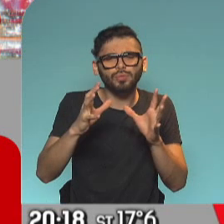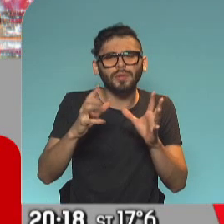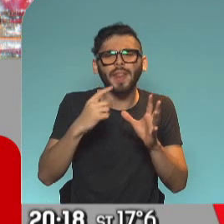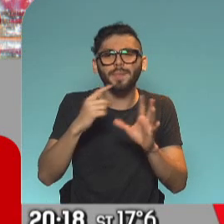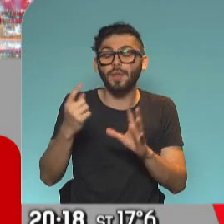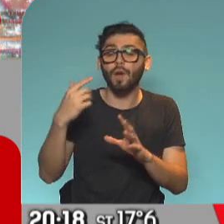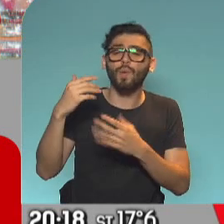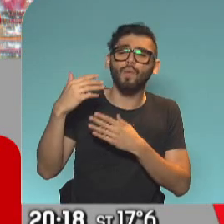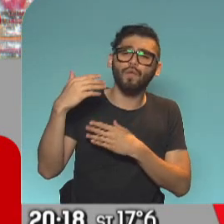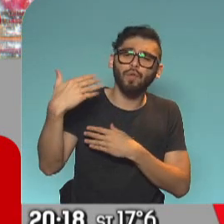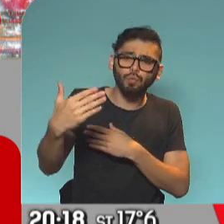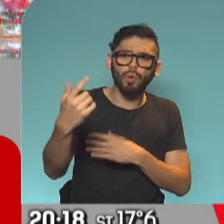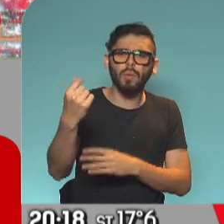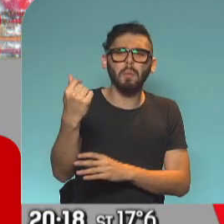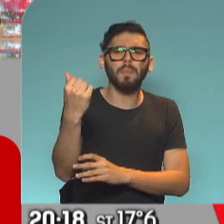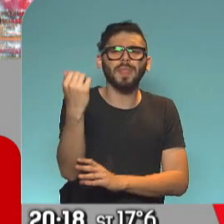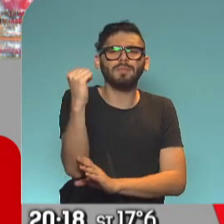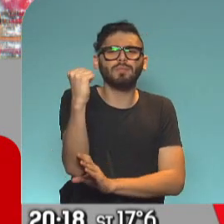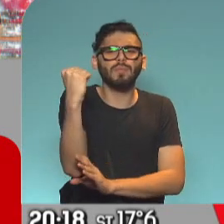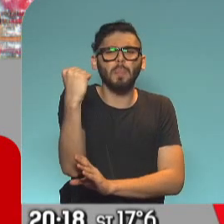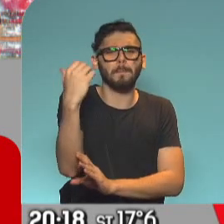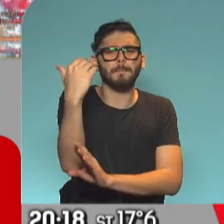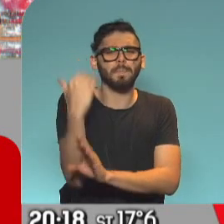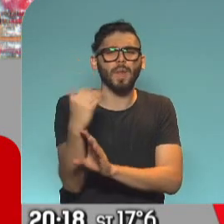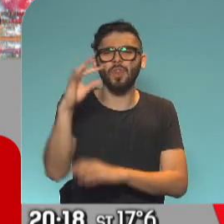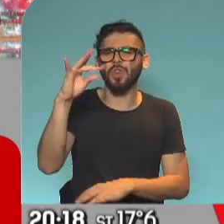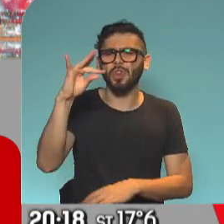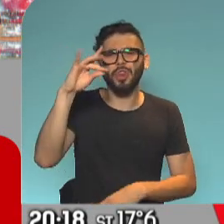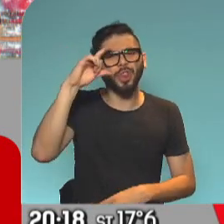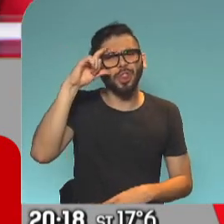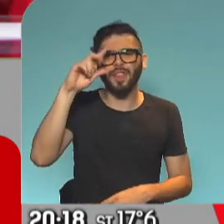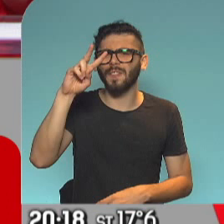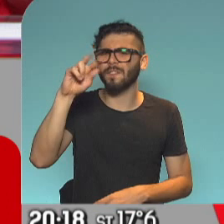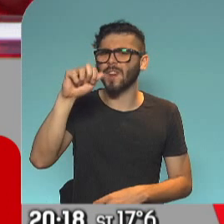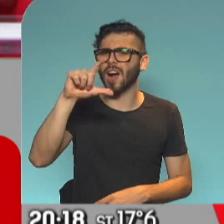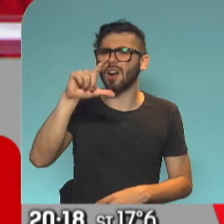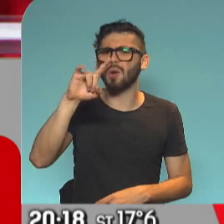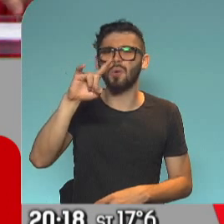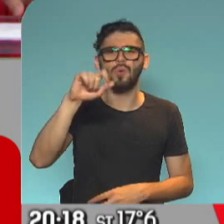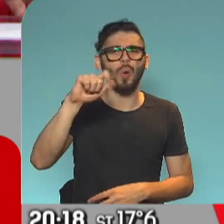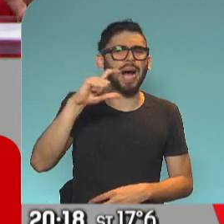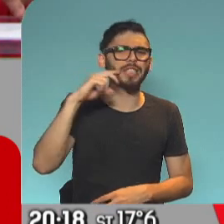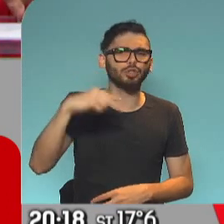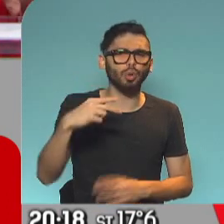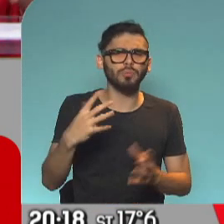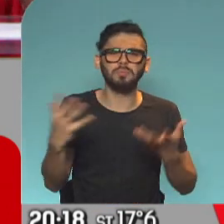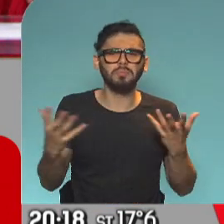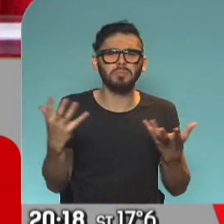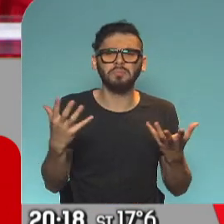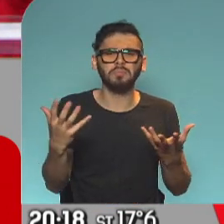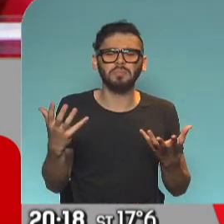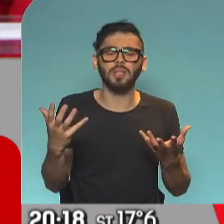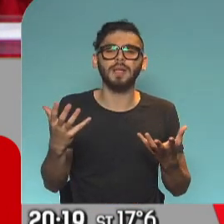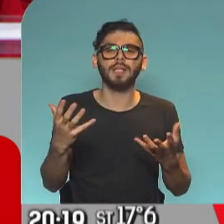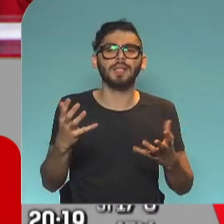haya una devaluación en la Argentina. ¿Qué implicaría, para que lo entienda la gente, una devaluación hoy? Bueno, a ver, Gaby, todas estas medidas que se están buscando,